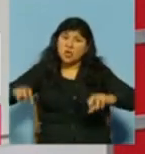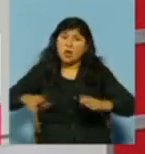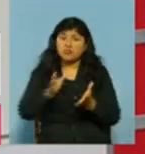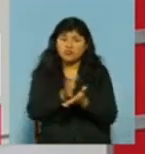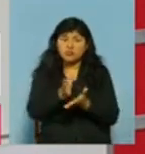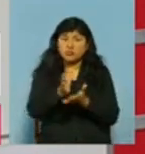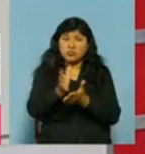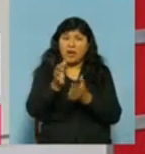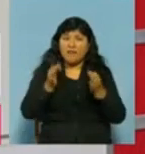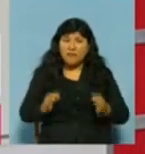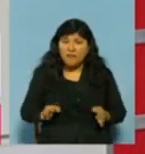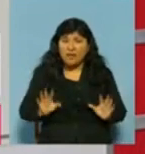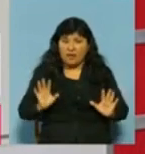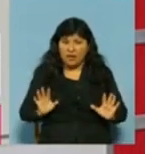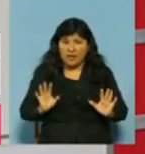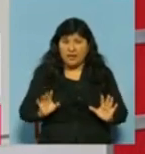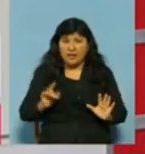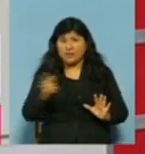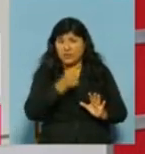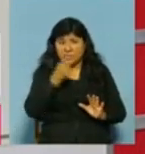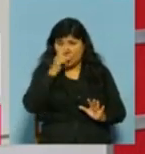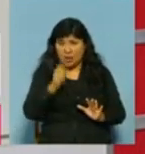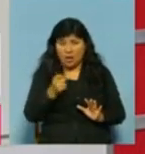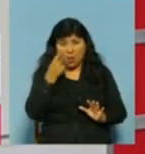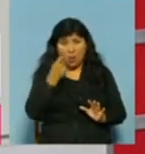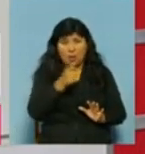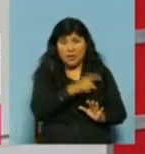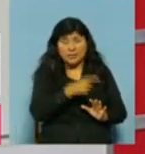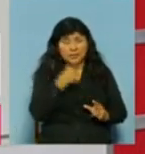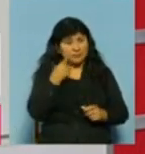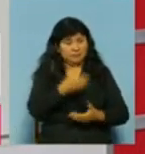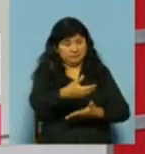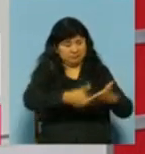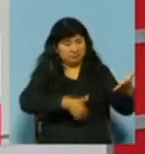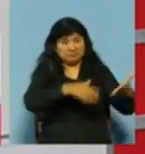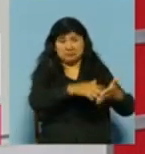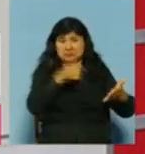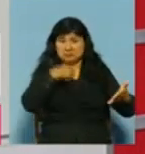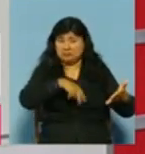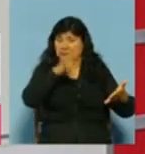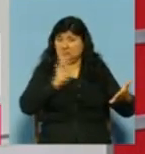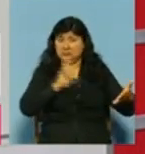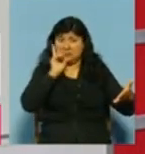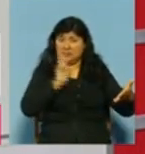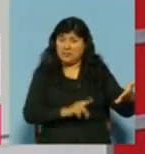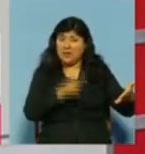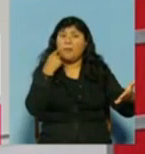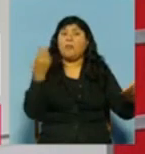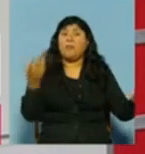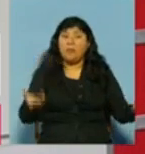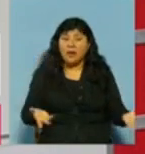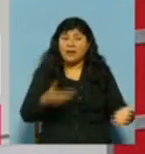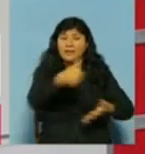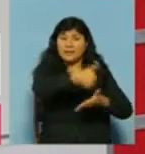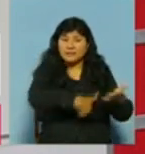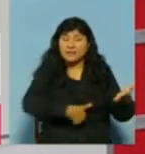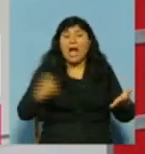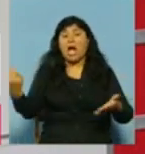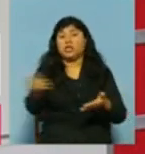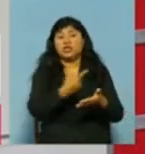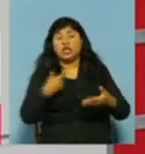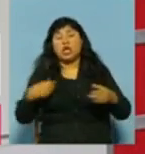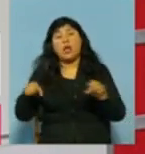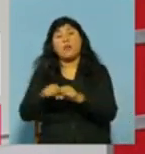y realmente resulta muy llamativo, ¿no?, este pedido, esta intimidación a todo el programa de